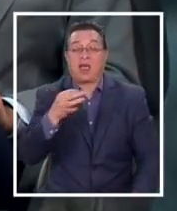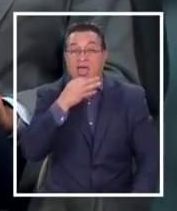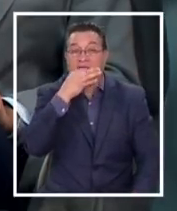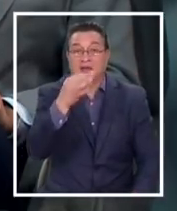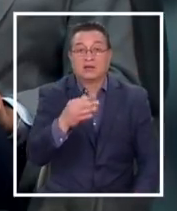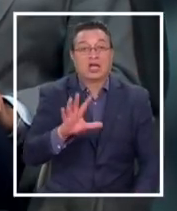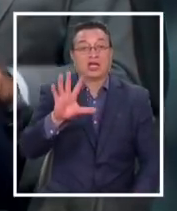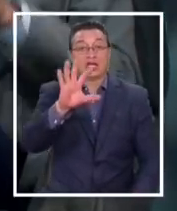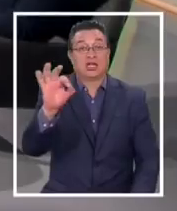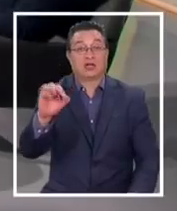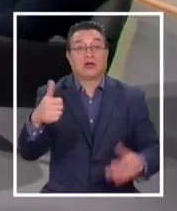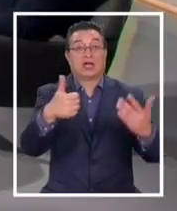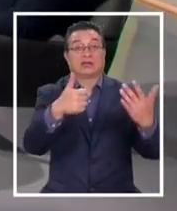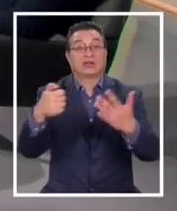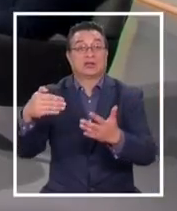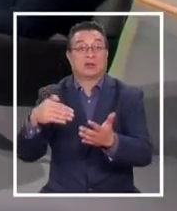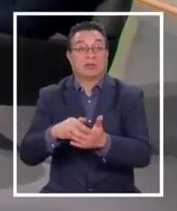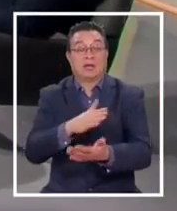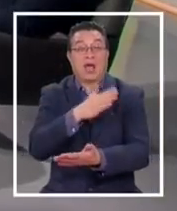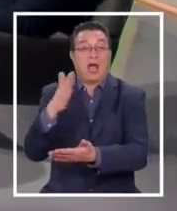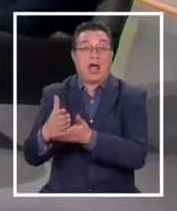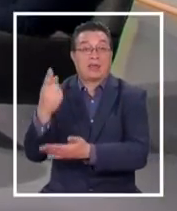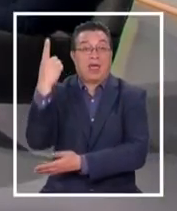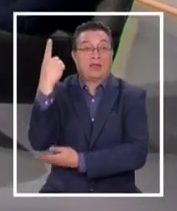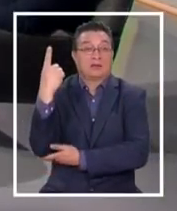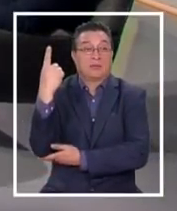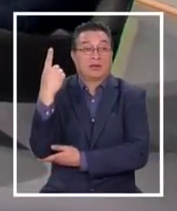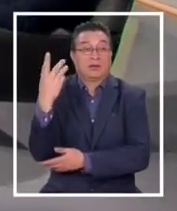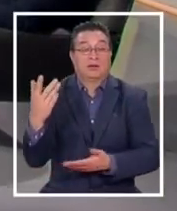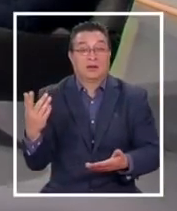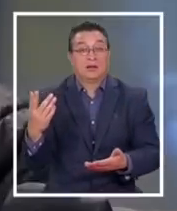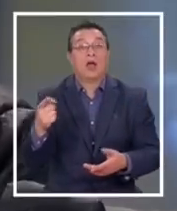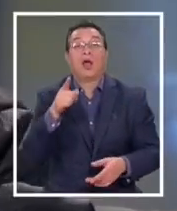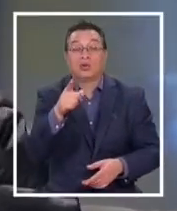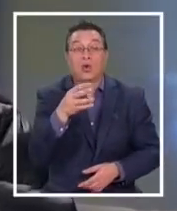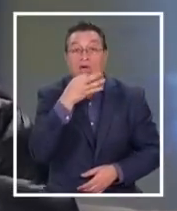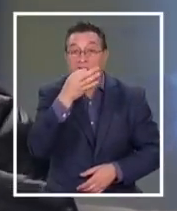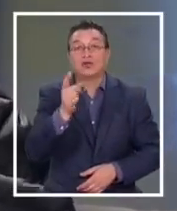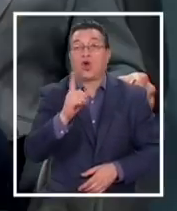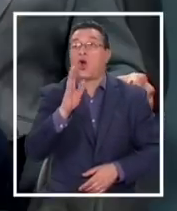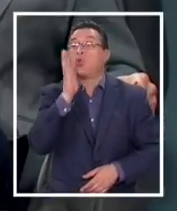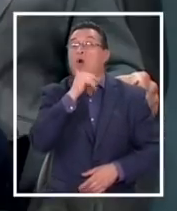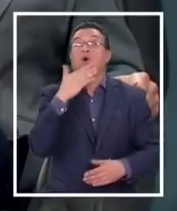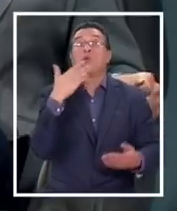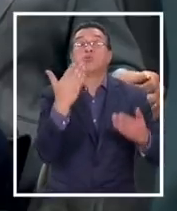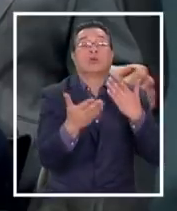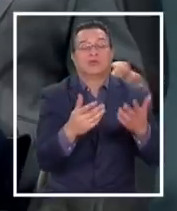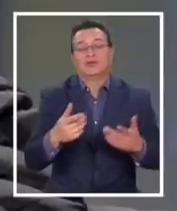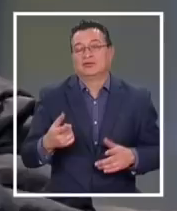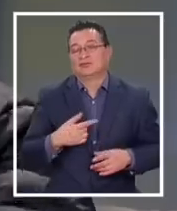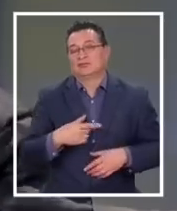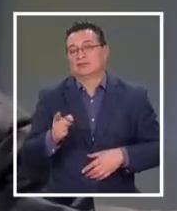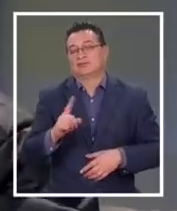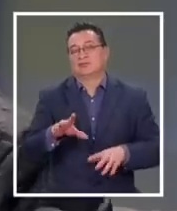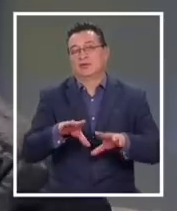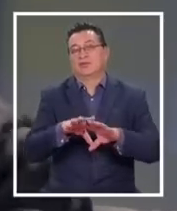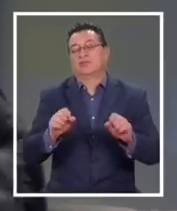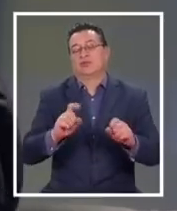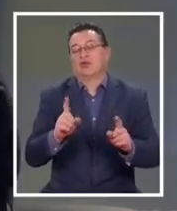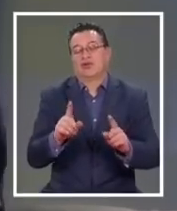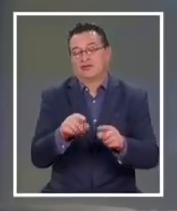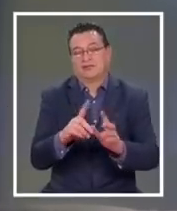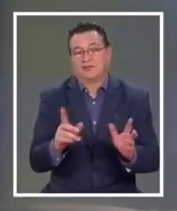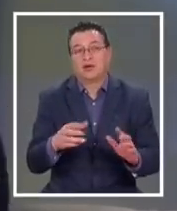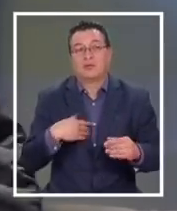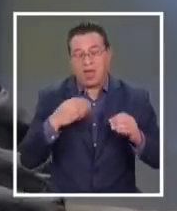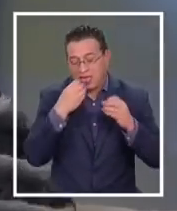500 y 600,000 pesos hasta diciembre. Mi opinión. No, sí, pero estoy diciendo que tú dices nadie ha propuesto. Bueno, yo discrepo de una cifra de 500,000 pesos. Okay. Ya,